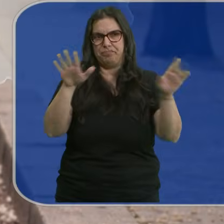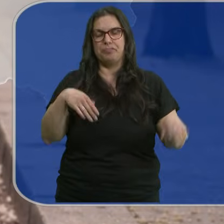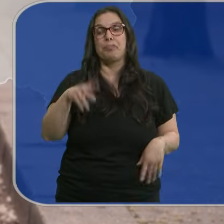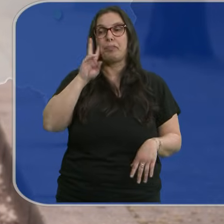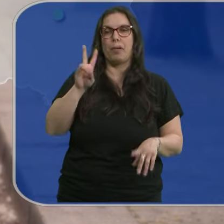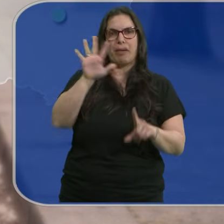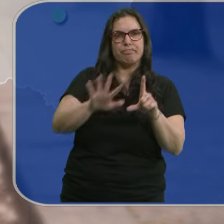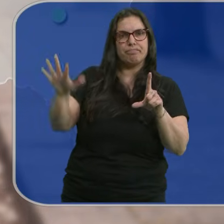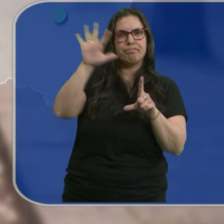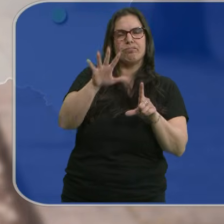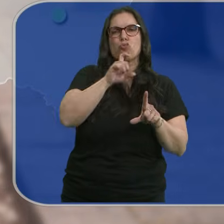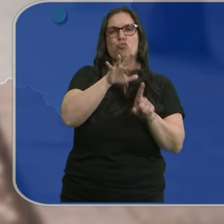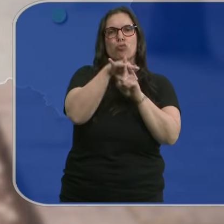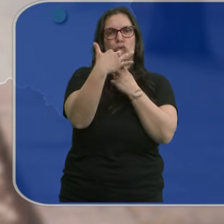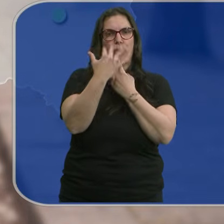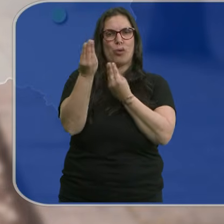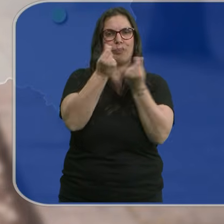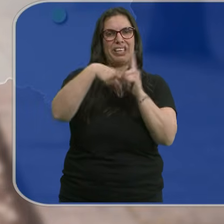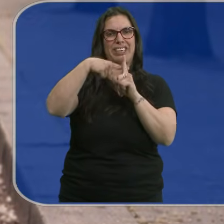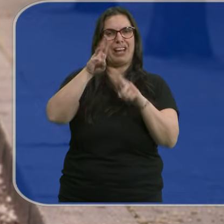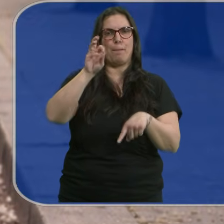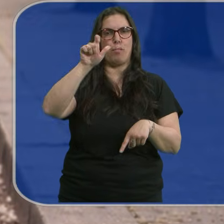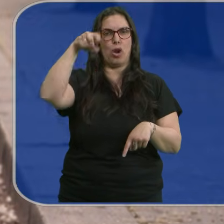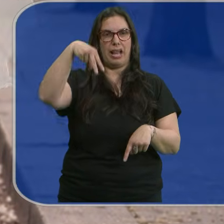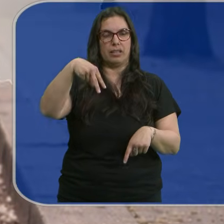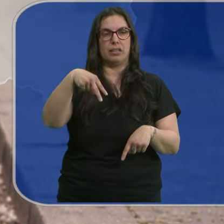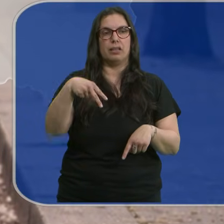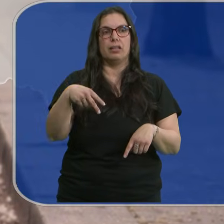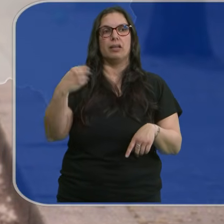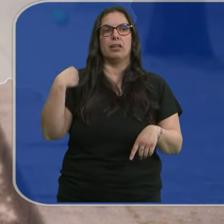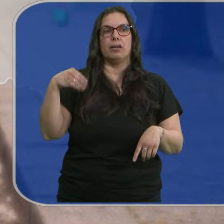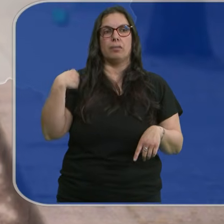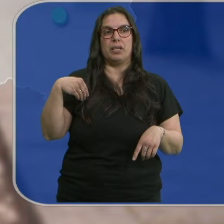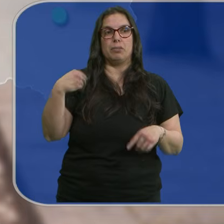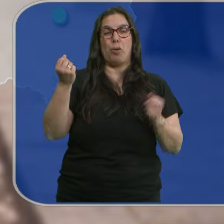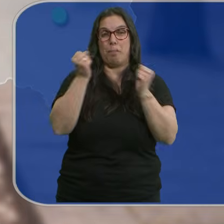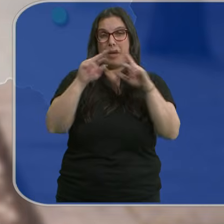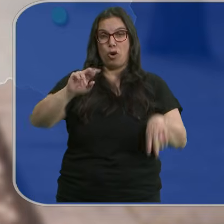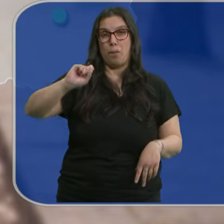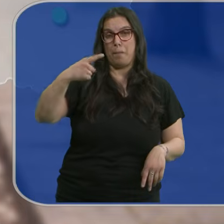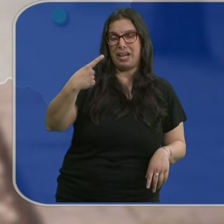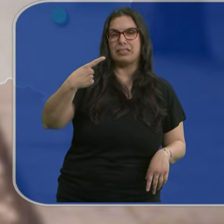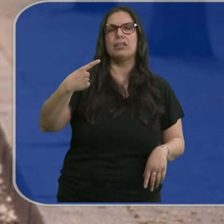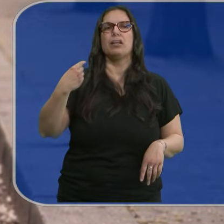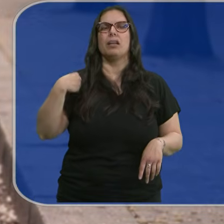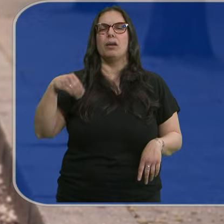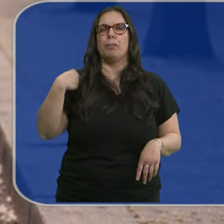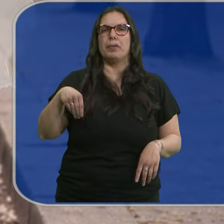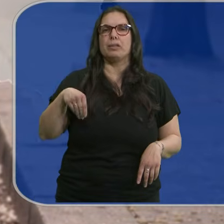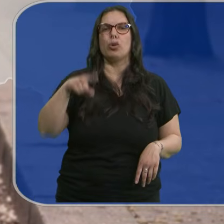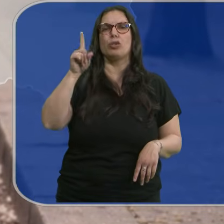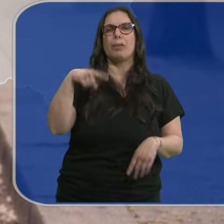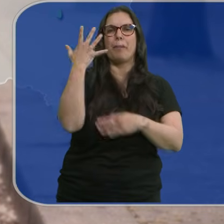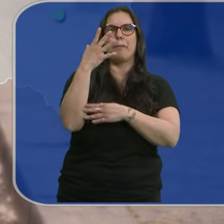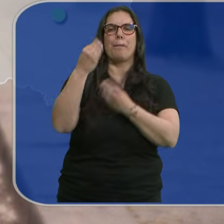los mapas de cómo está la situación en cuanto a los niveles de polen. Gramíneas y olivos, los que más problemas dan. También el plátano